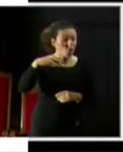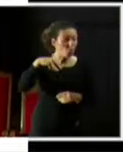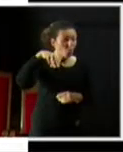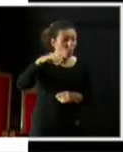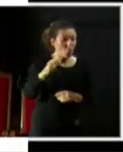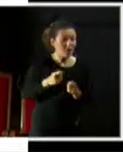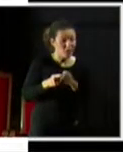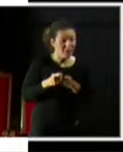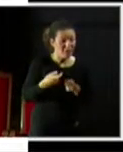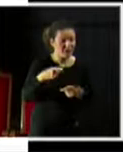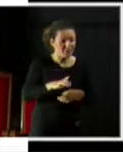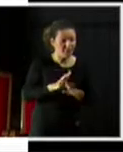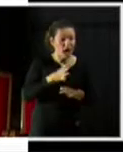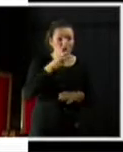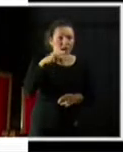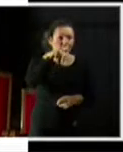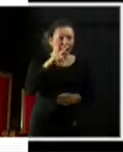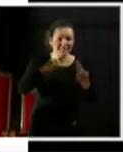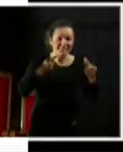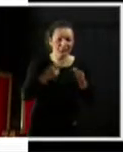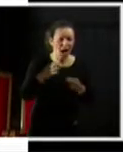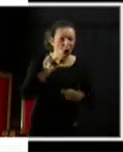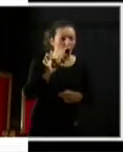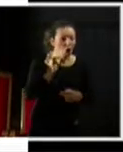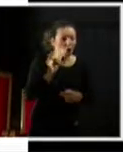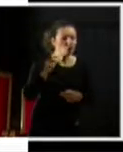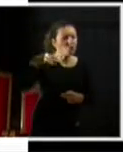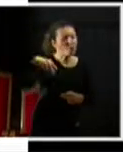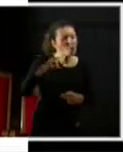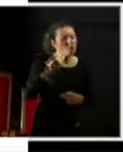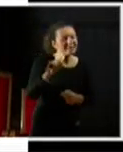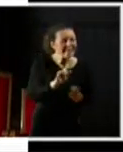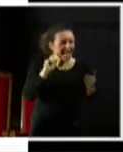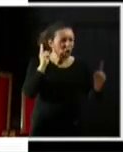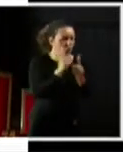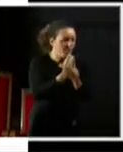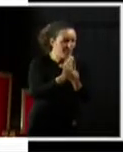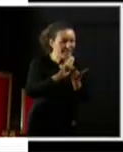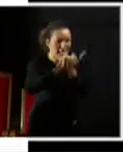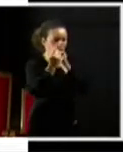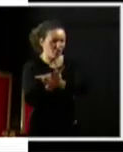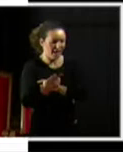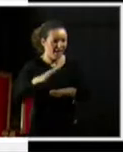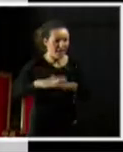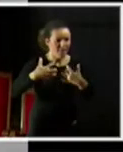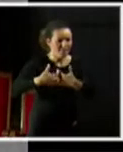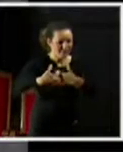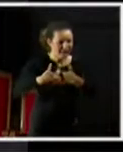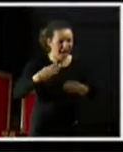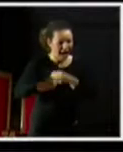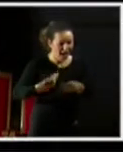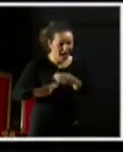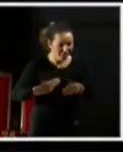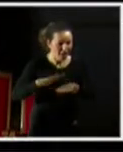y va a hablar de la vamos inversa que no me da tiempo la vamos inversa es el proceso contrario hay máquinas que hacen esto y hay gente que la aprovecha para estafar